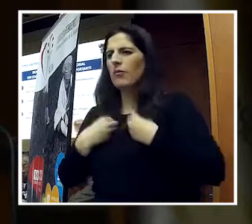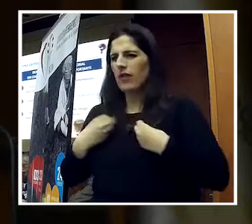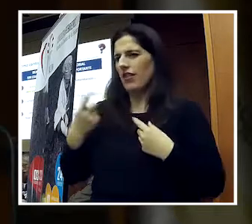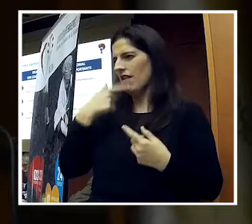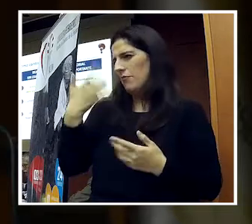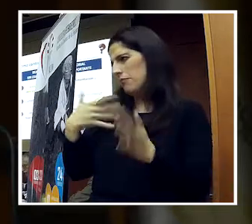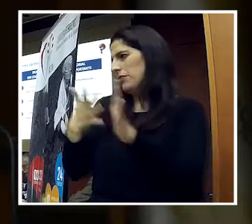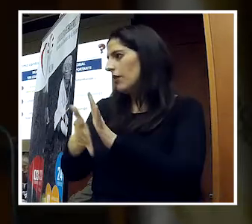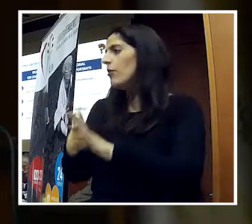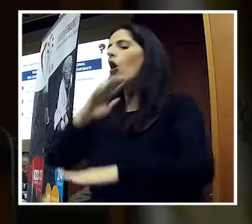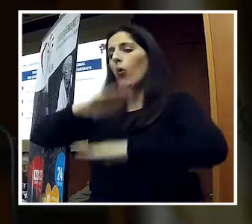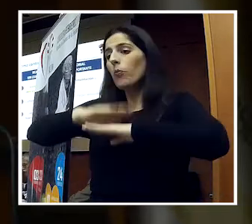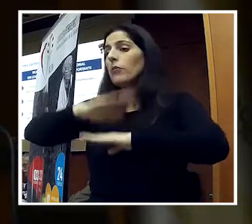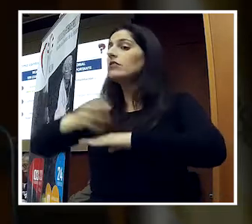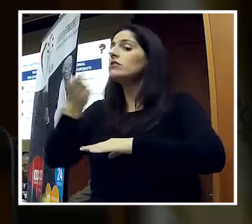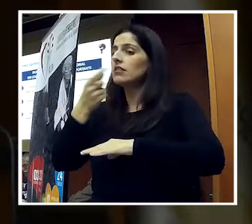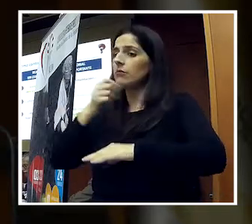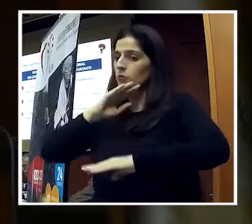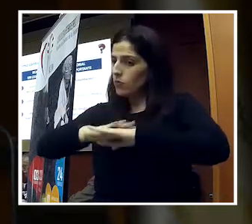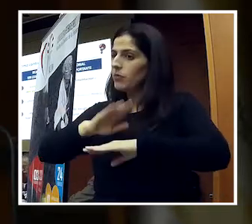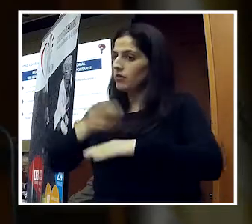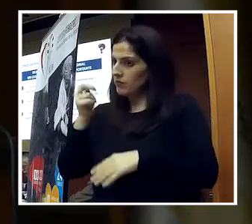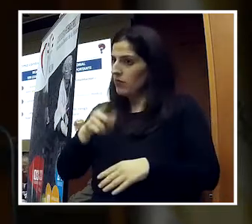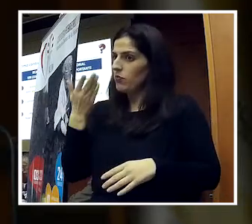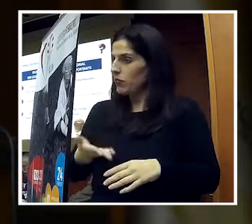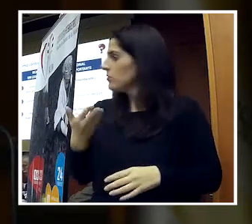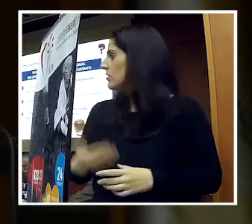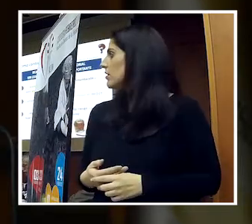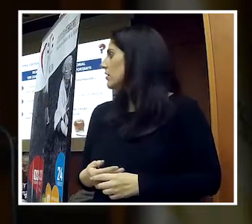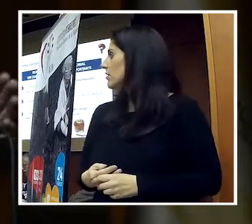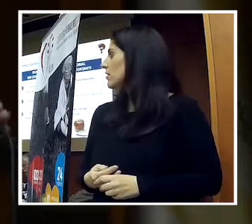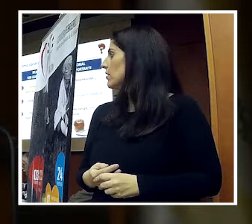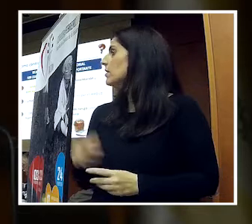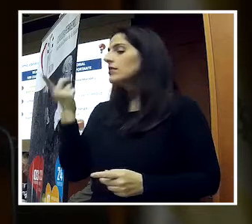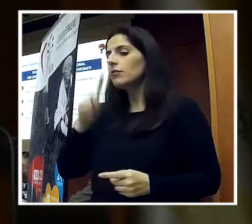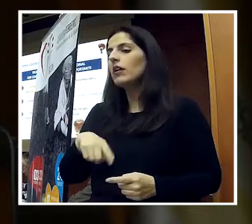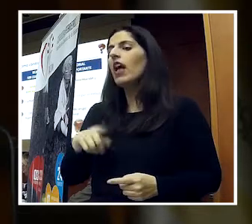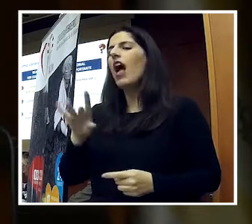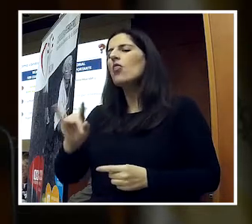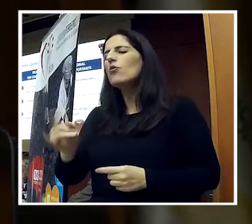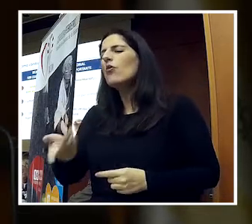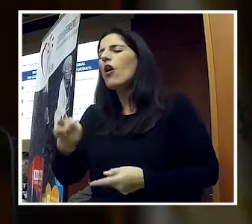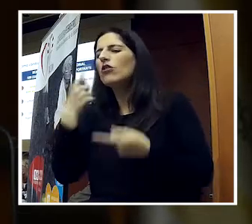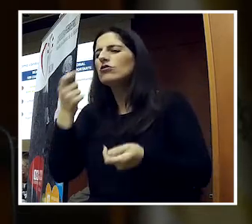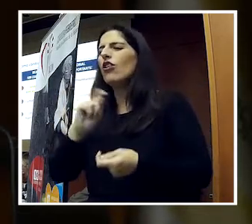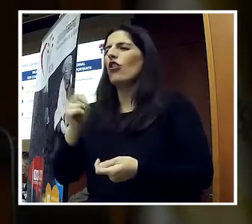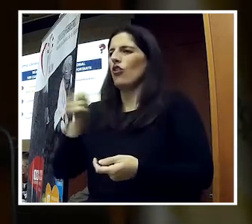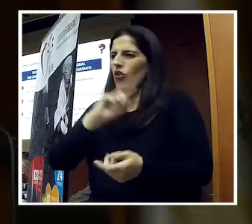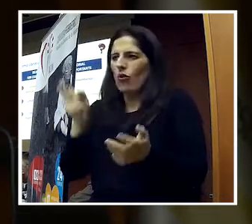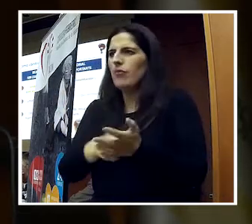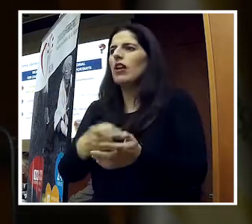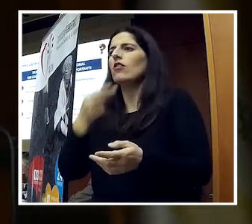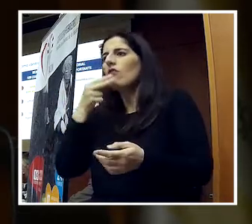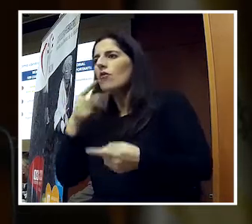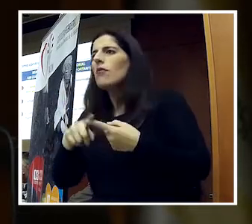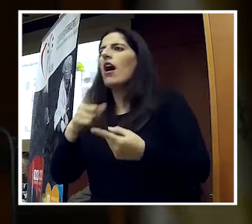físico, cumplimiento de la medicación y, en la persona con diabetes, no solo controlar el azúcar, sino controlar la tensión, no